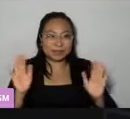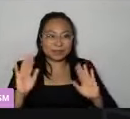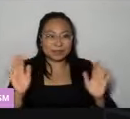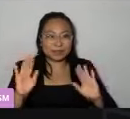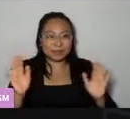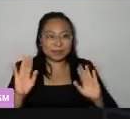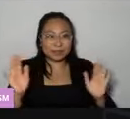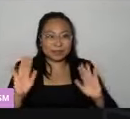Gracias.